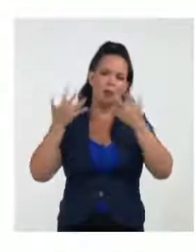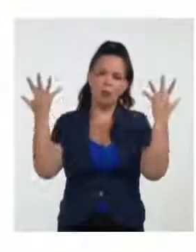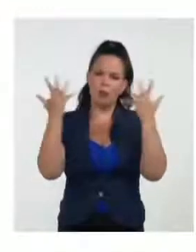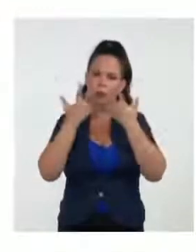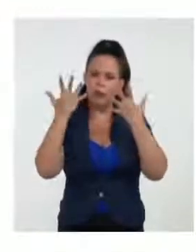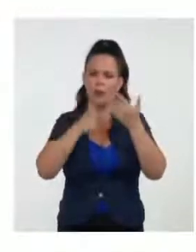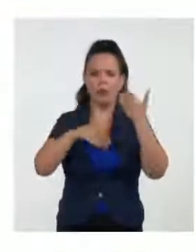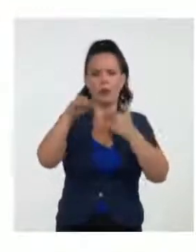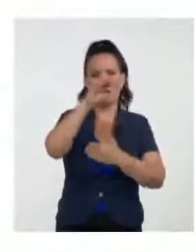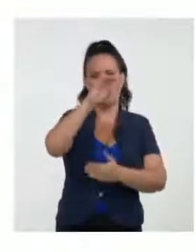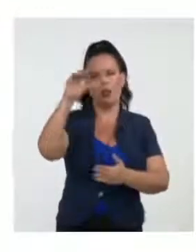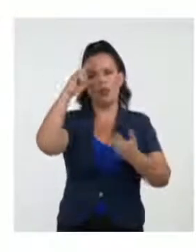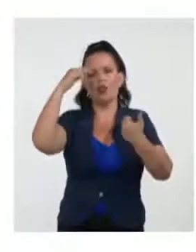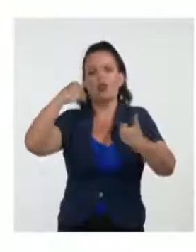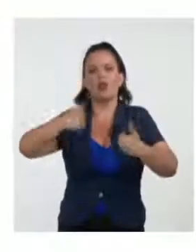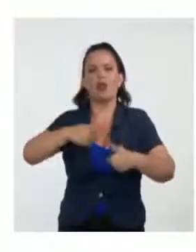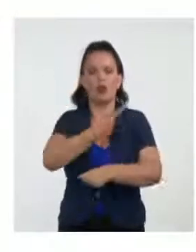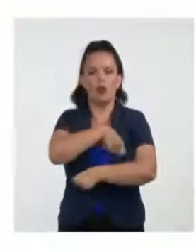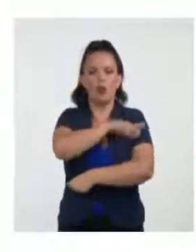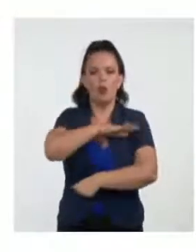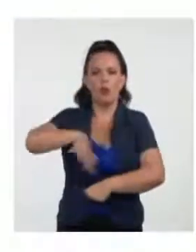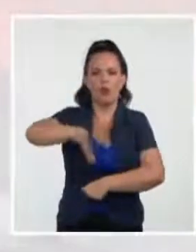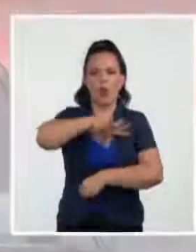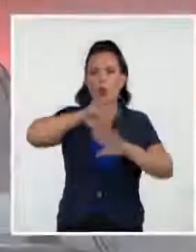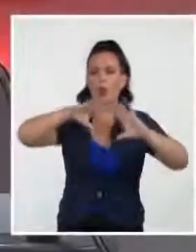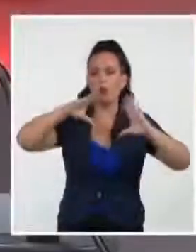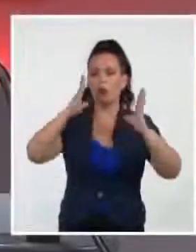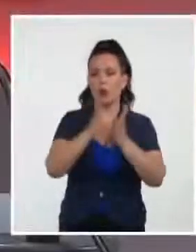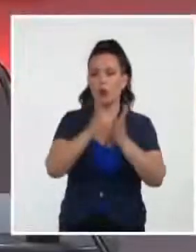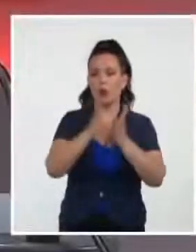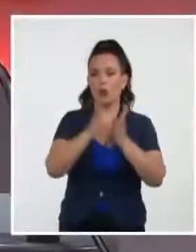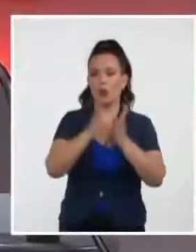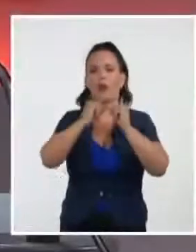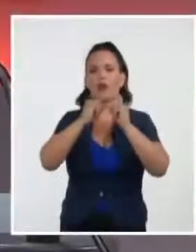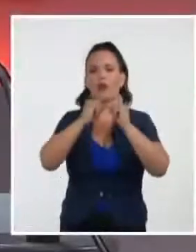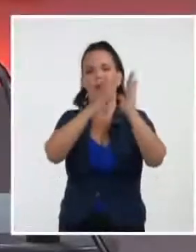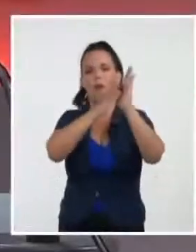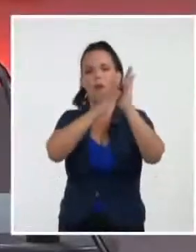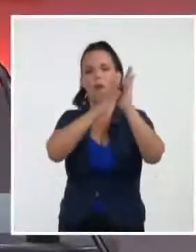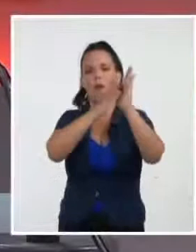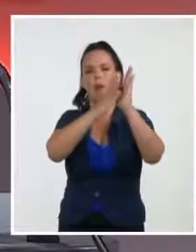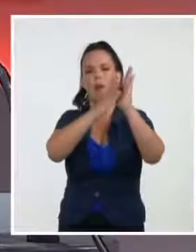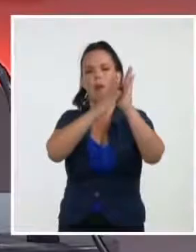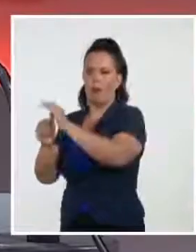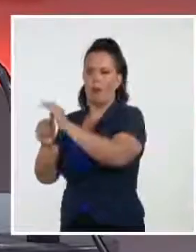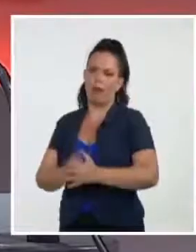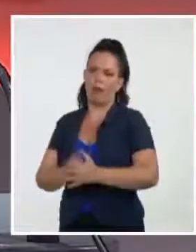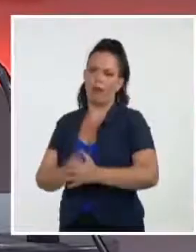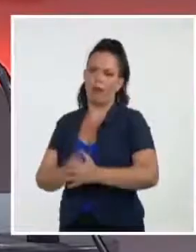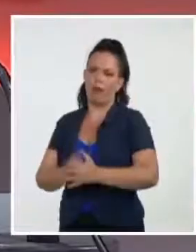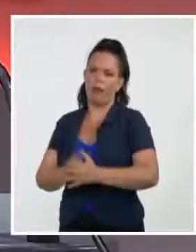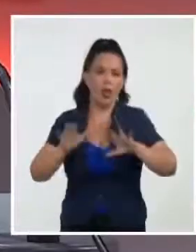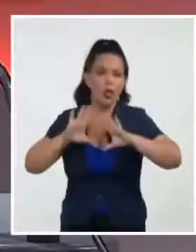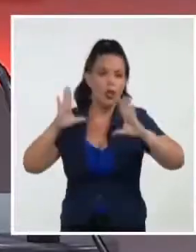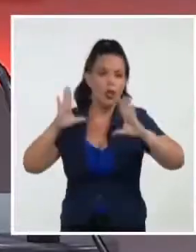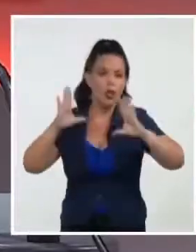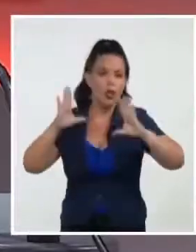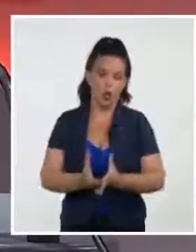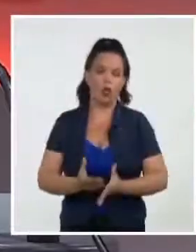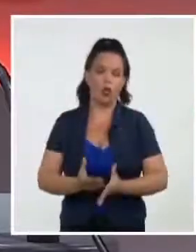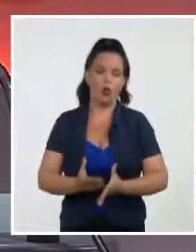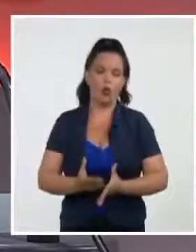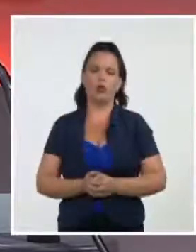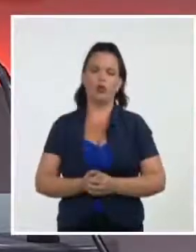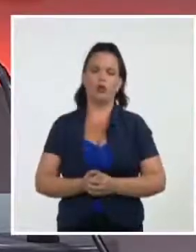velocidad de vacunación que ha llevado durante todos estos meses y lo que se propone seguir para los